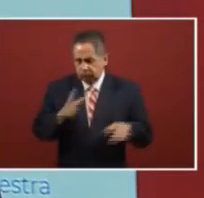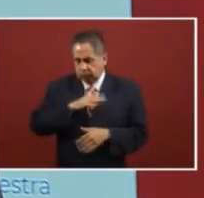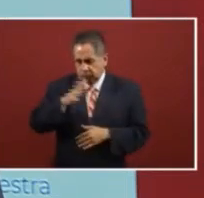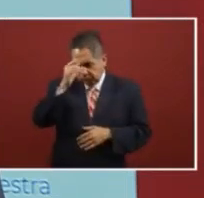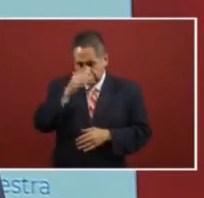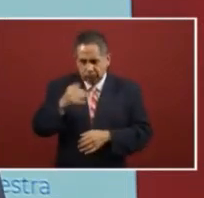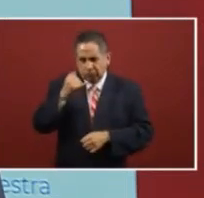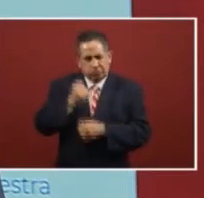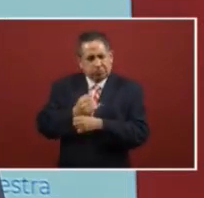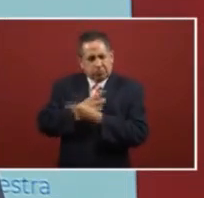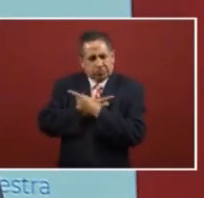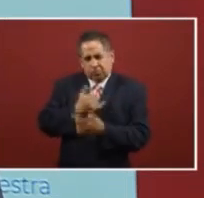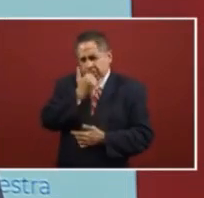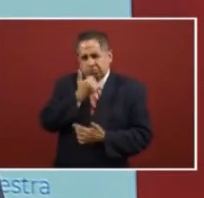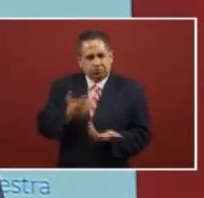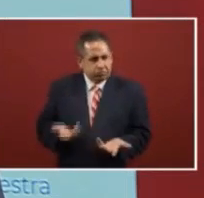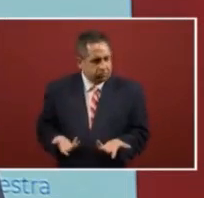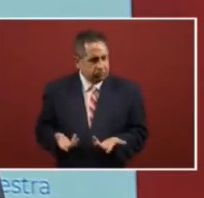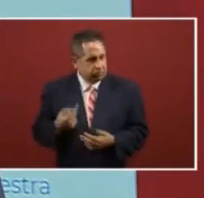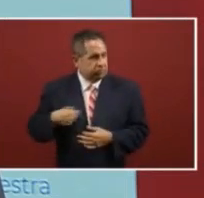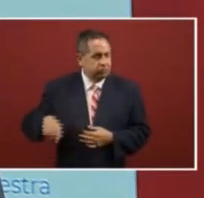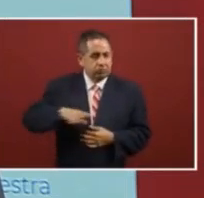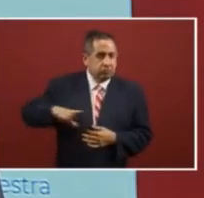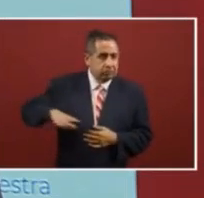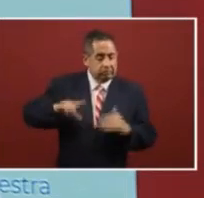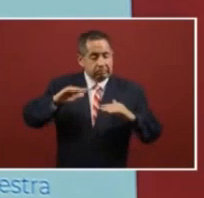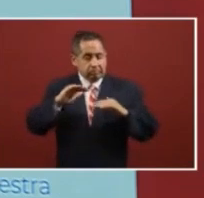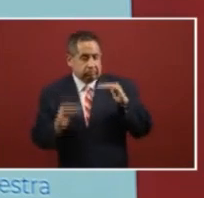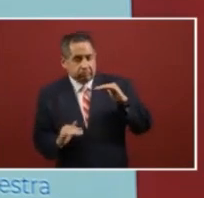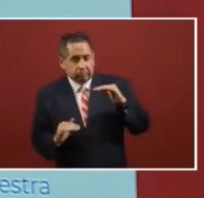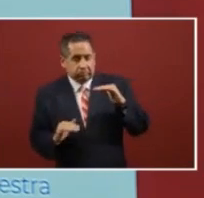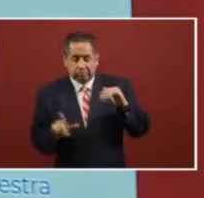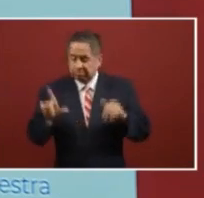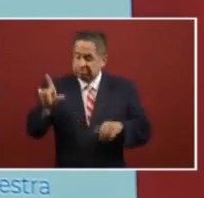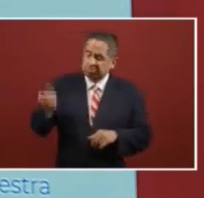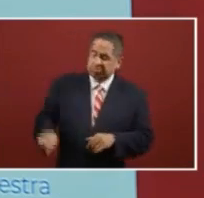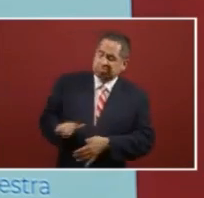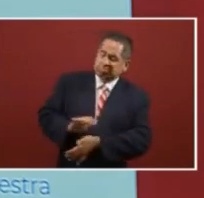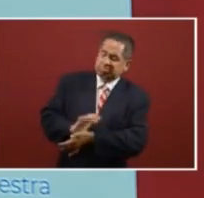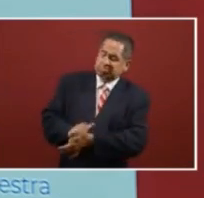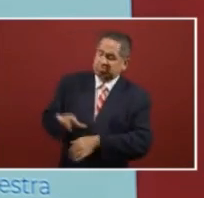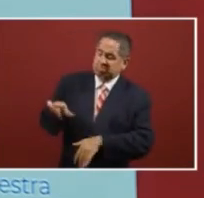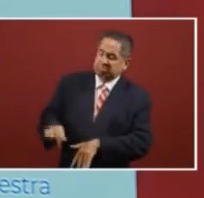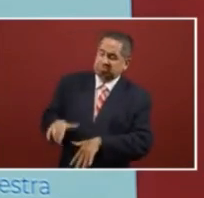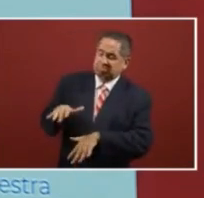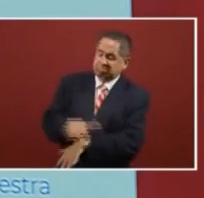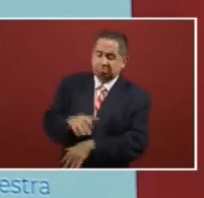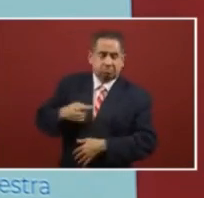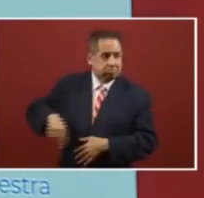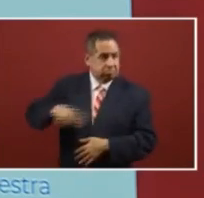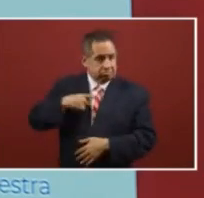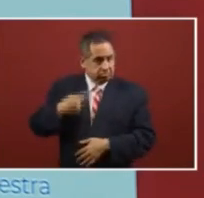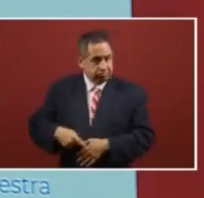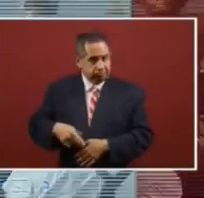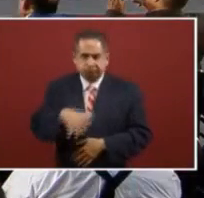indigna para nuestro gobierno y humillante para nuestro